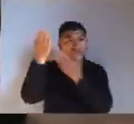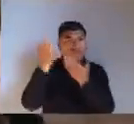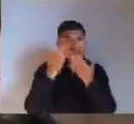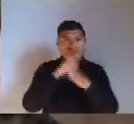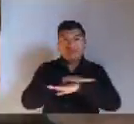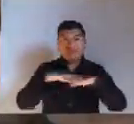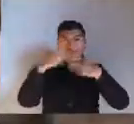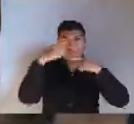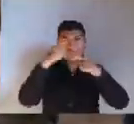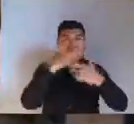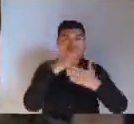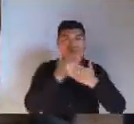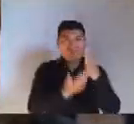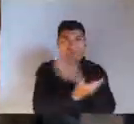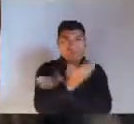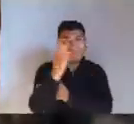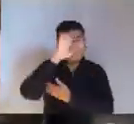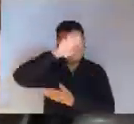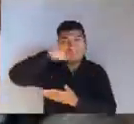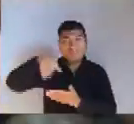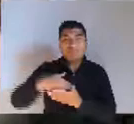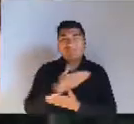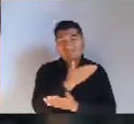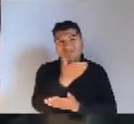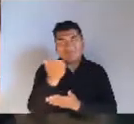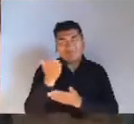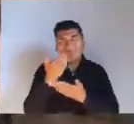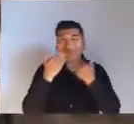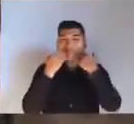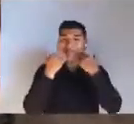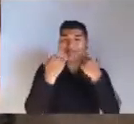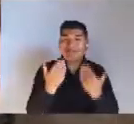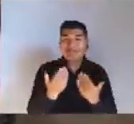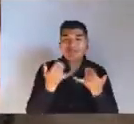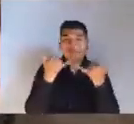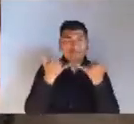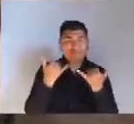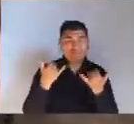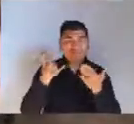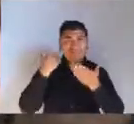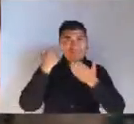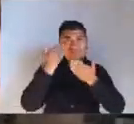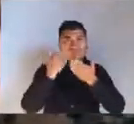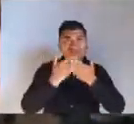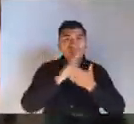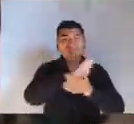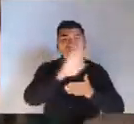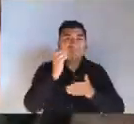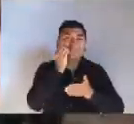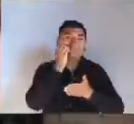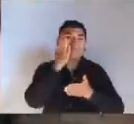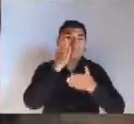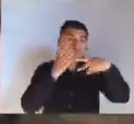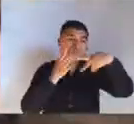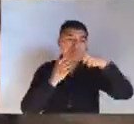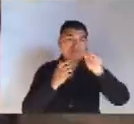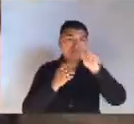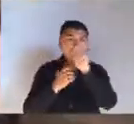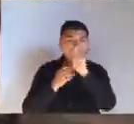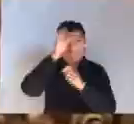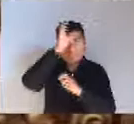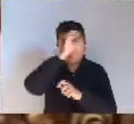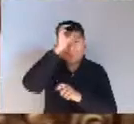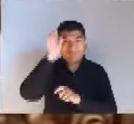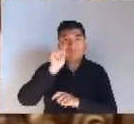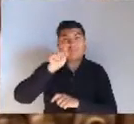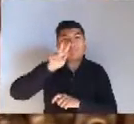sin límites. Muy buenos días tengan todos ustedes. Gracias. Estamos llegando y hemos llegado hasta sus hogares a través de Red PAT,